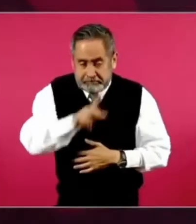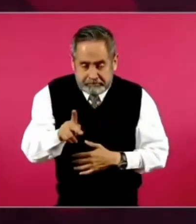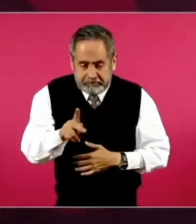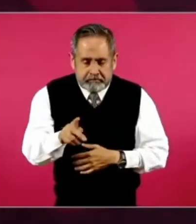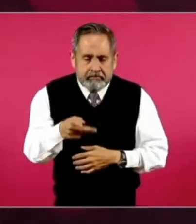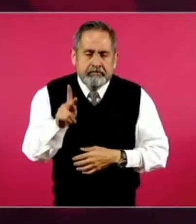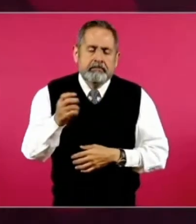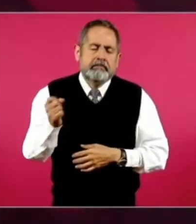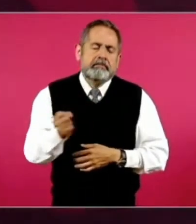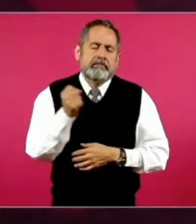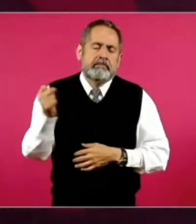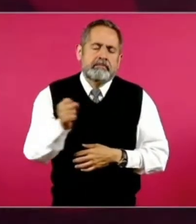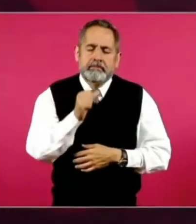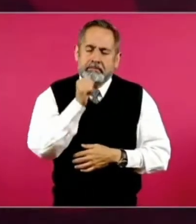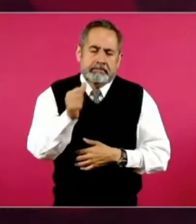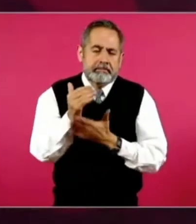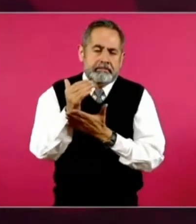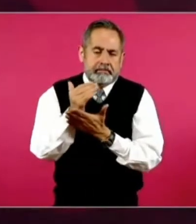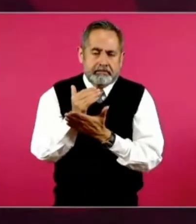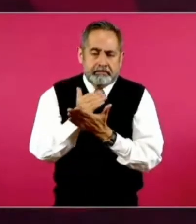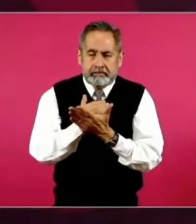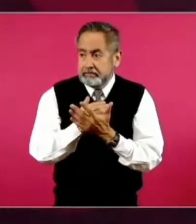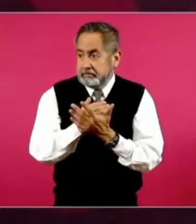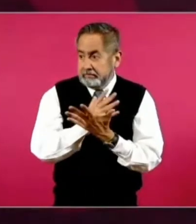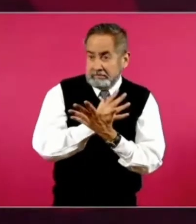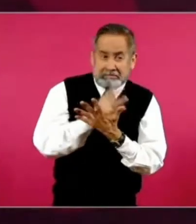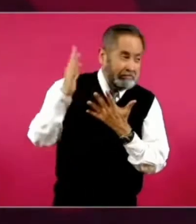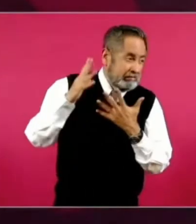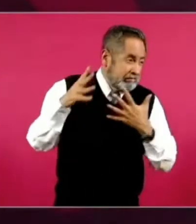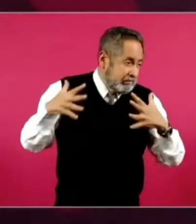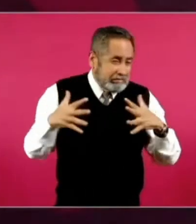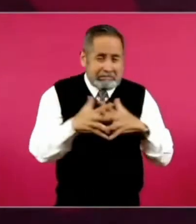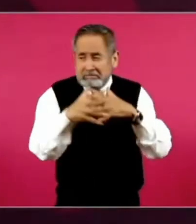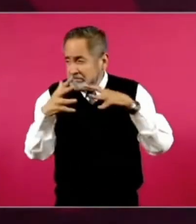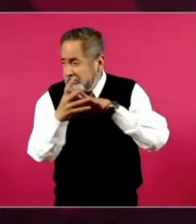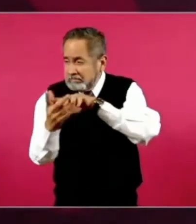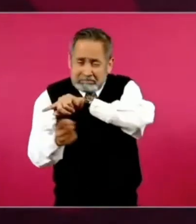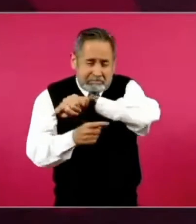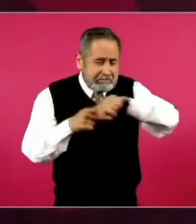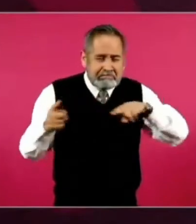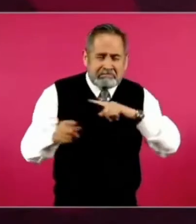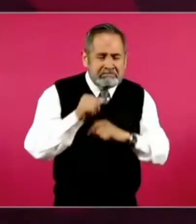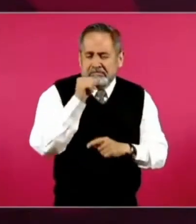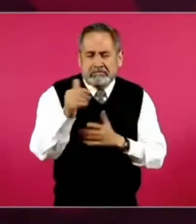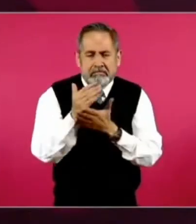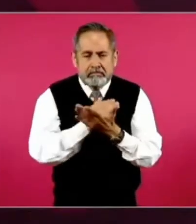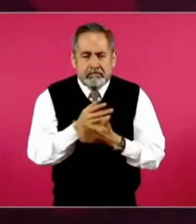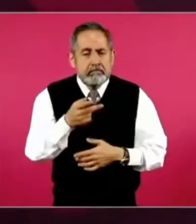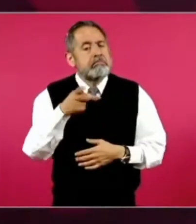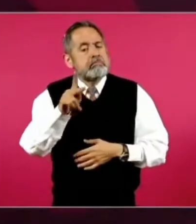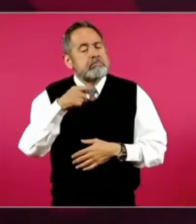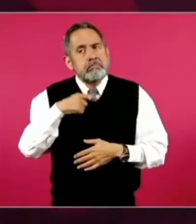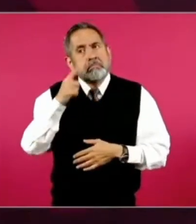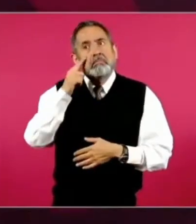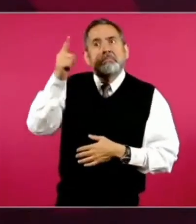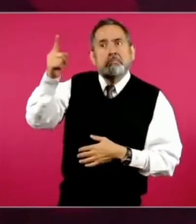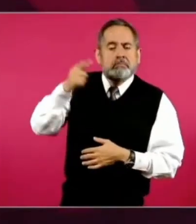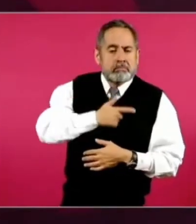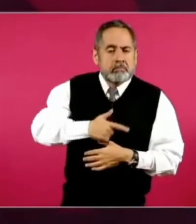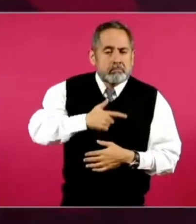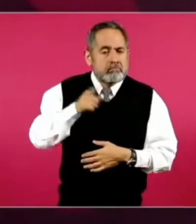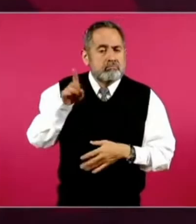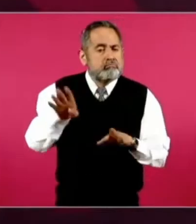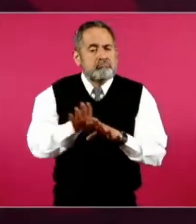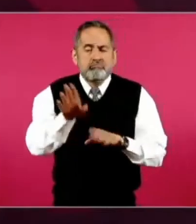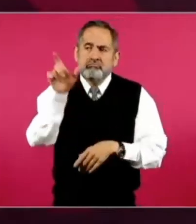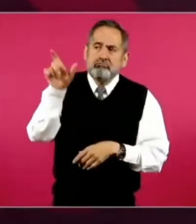Afortunadamente no ha habido desbordamientos. Entonces, pero me gustó mucho la postura del